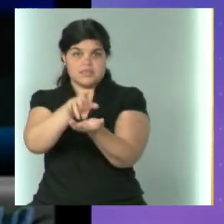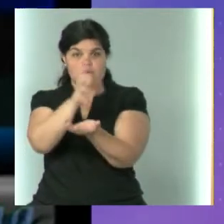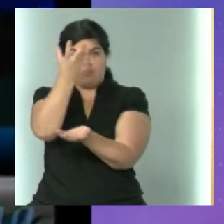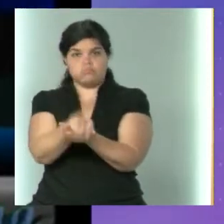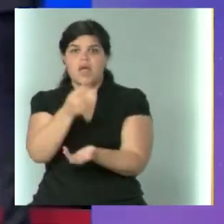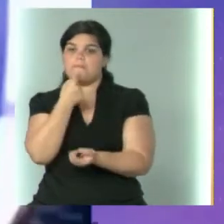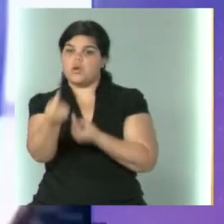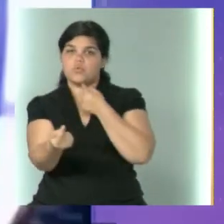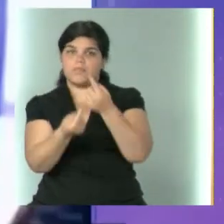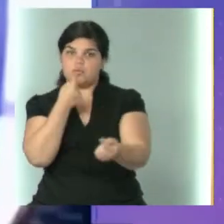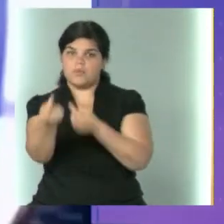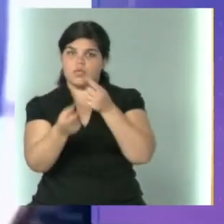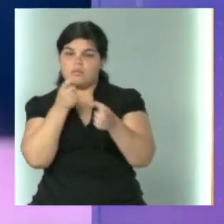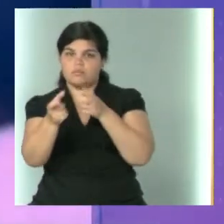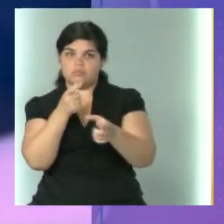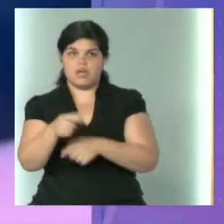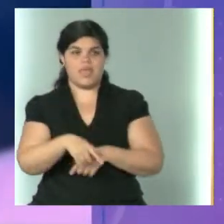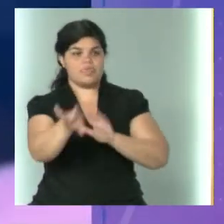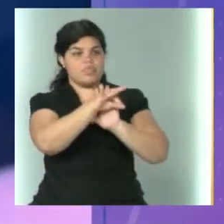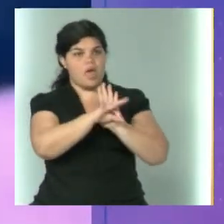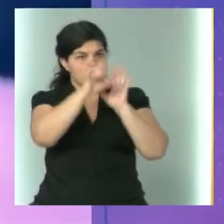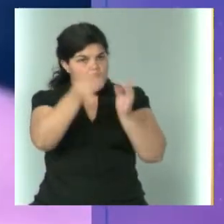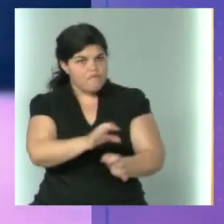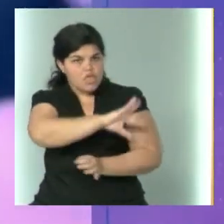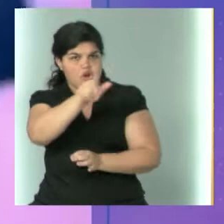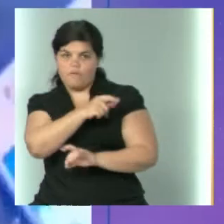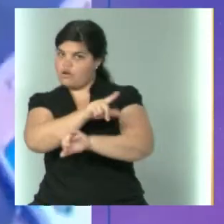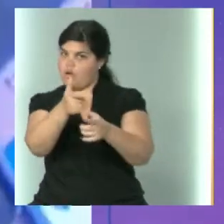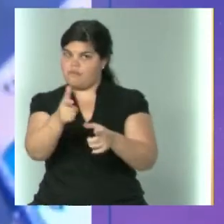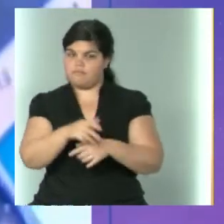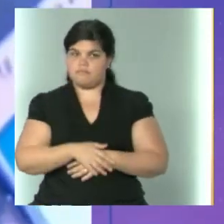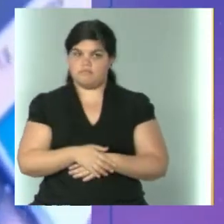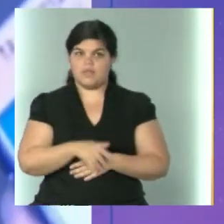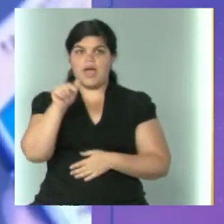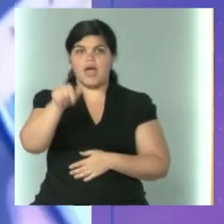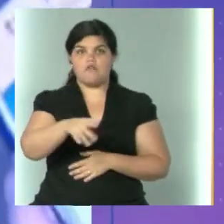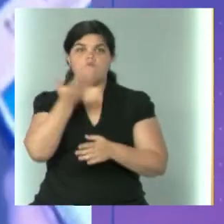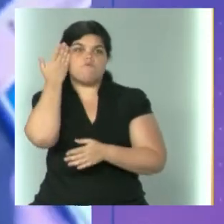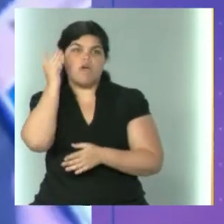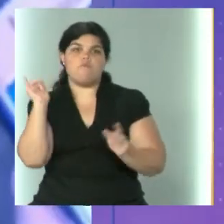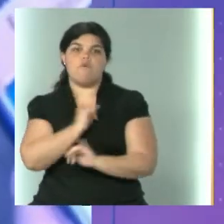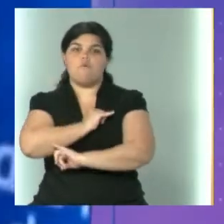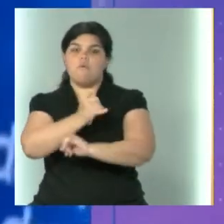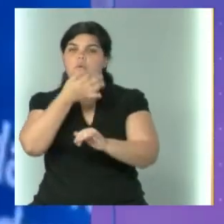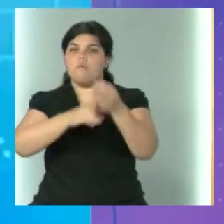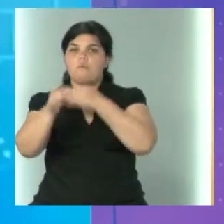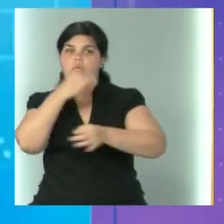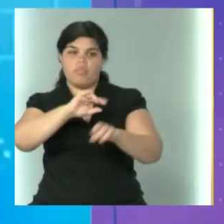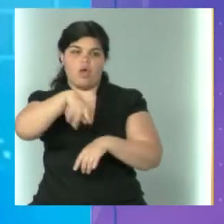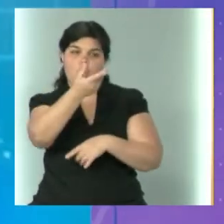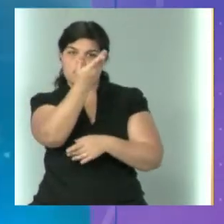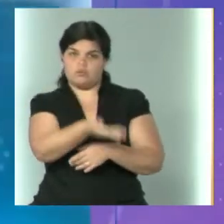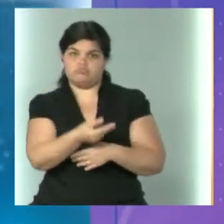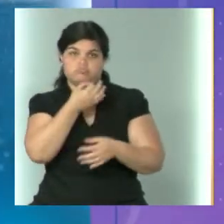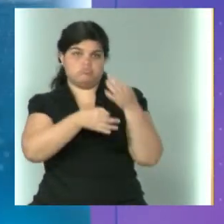contestábamos preguntas. Técnicamente no es un robo de datos. Facebook funciona de vender información de los usuarios a terceros. Lo